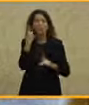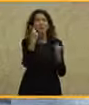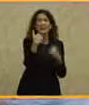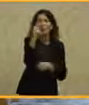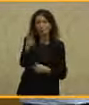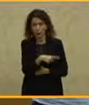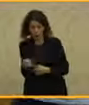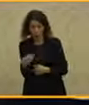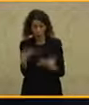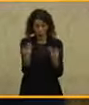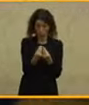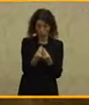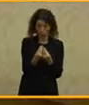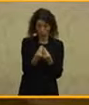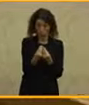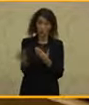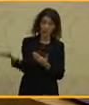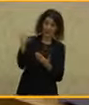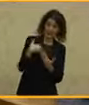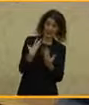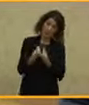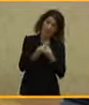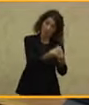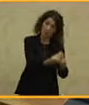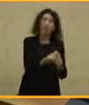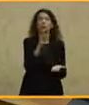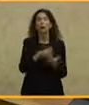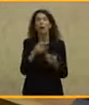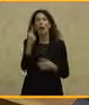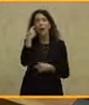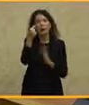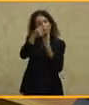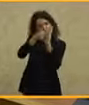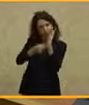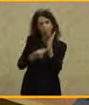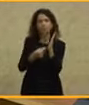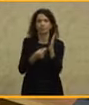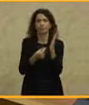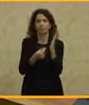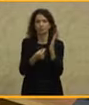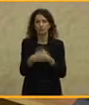Sí. Lo vemos juntos, seguidme, por favor. Vamos a ir viendo. Sí.